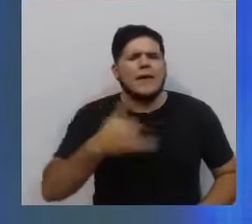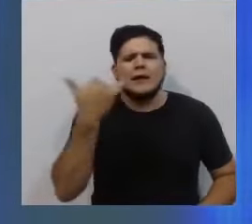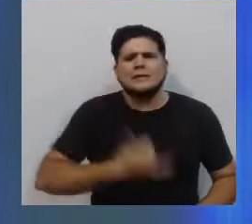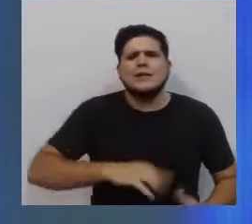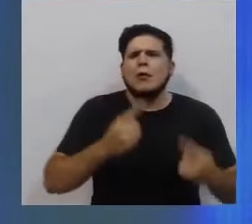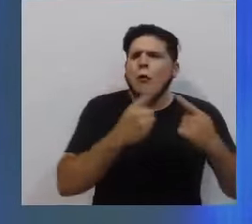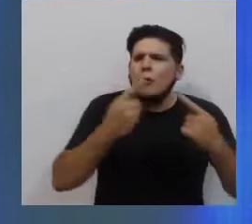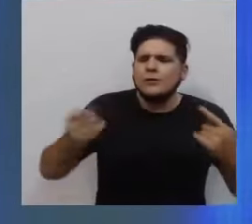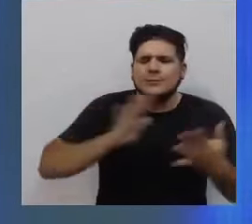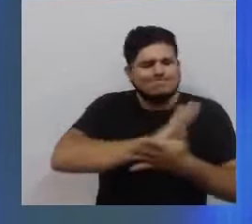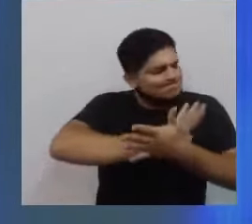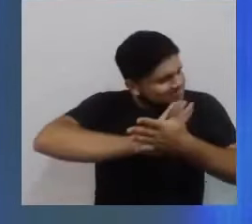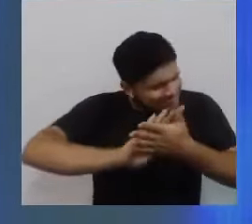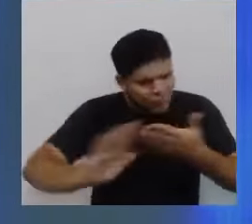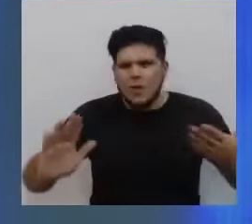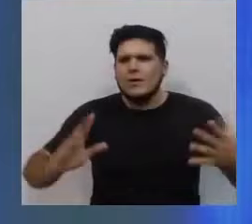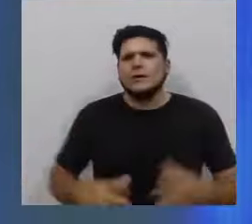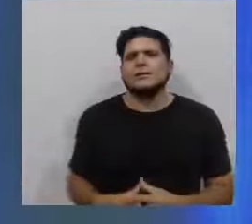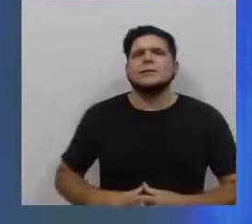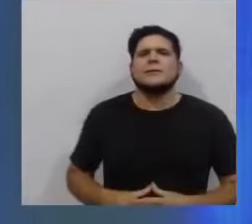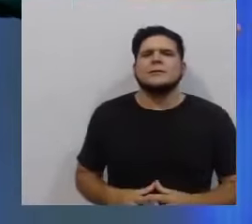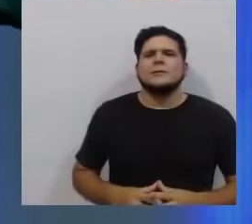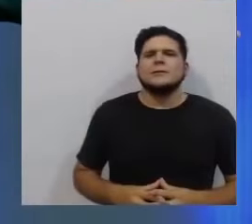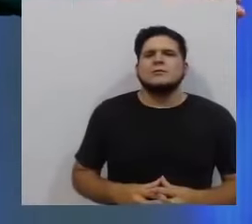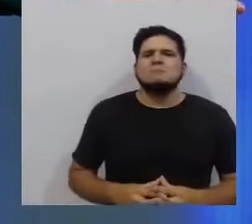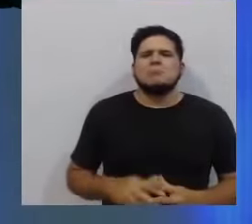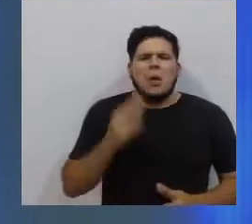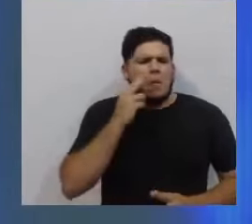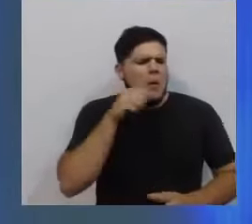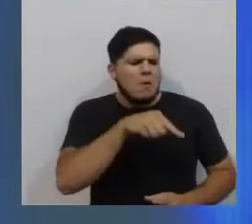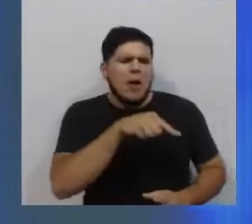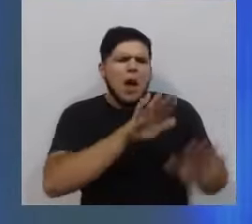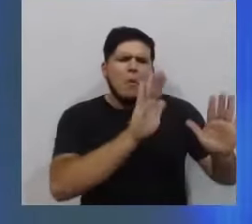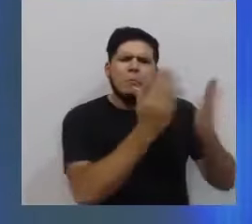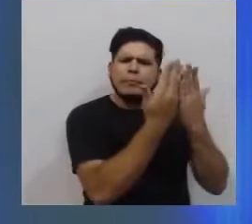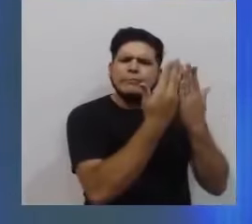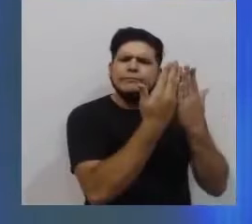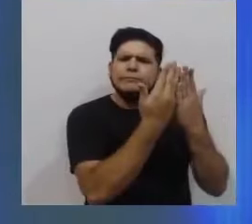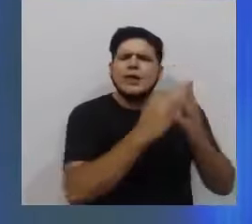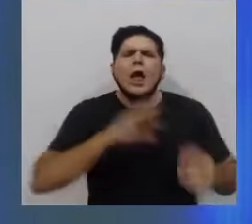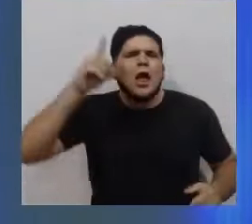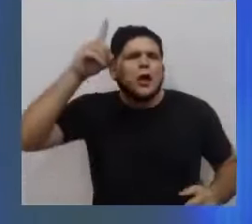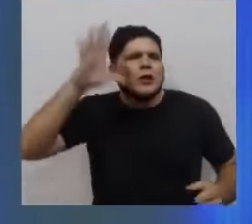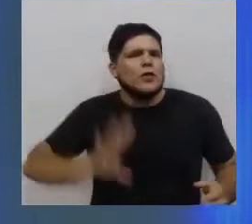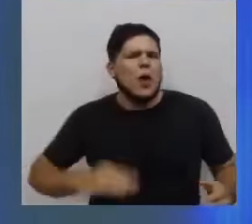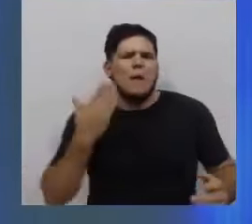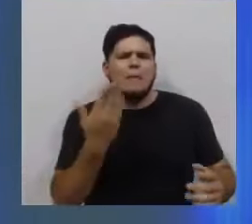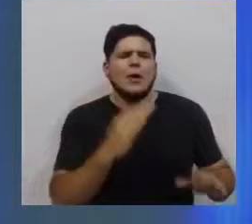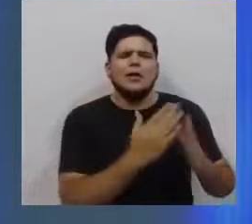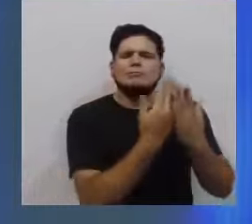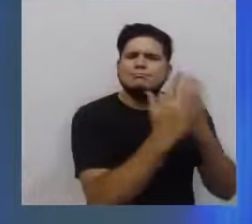cuando le creen a dios dios de puertas cerradas hace portones abiertos dios de lo imposible hace las cosas posibles